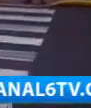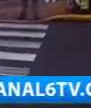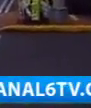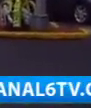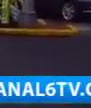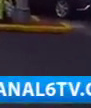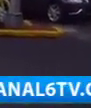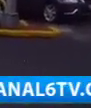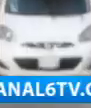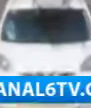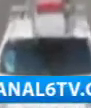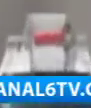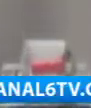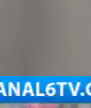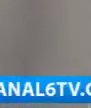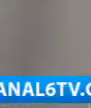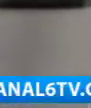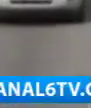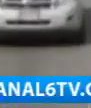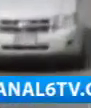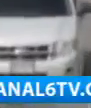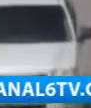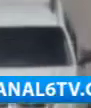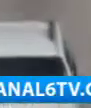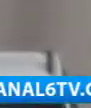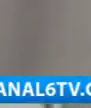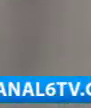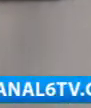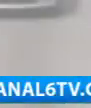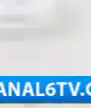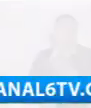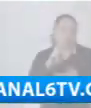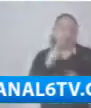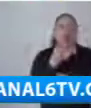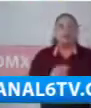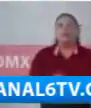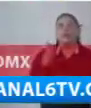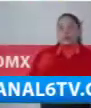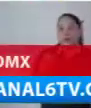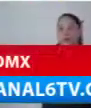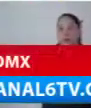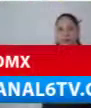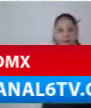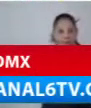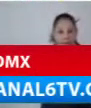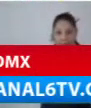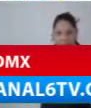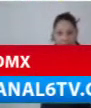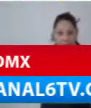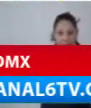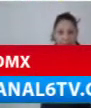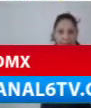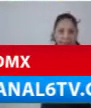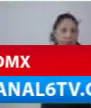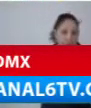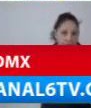ello, refirió el beneficio de conectar la red de bicicletas con la red de transporte público. Se conecta, y para nosotros es muy importante, que